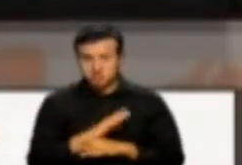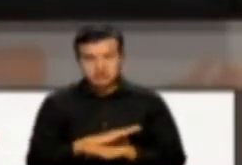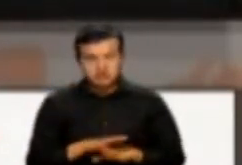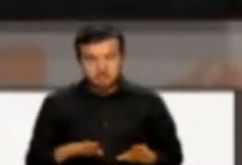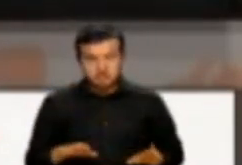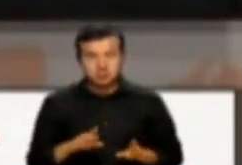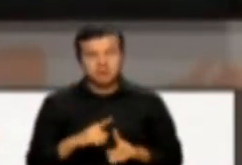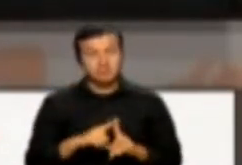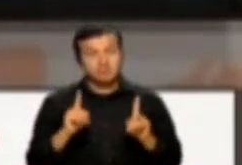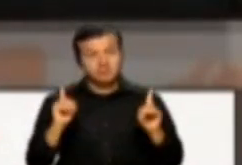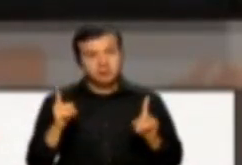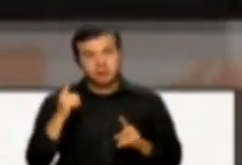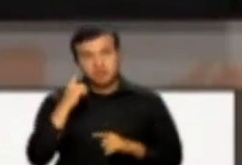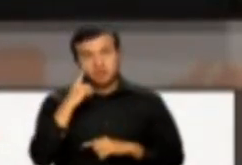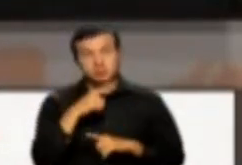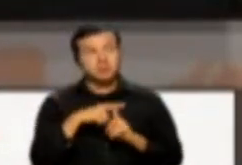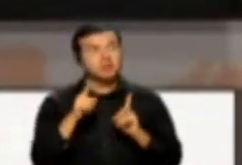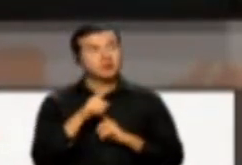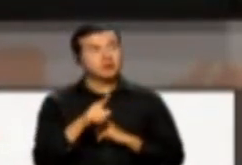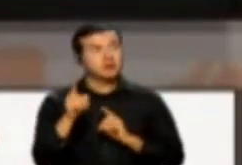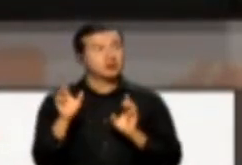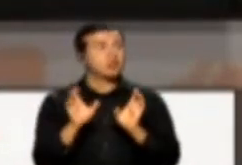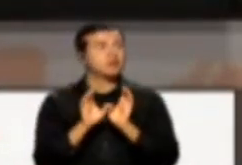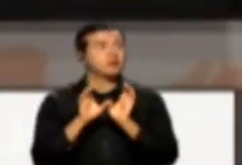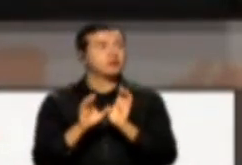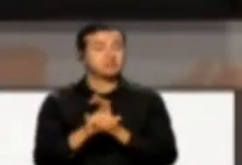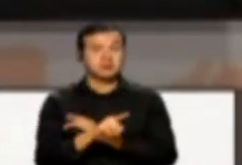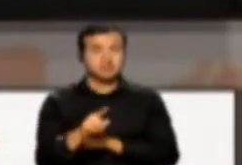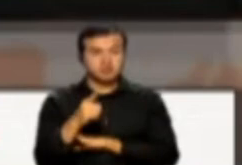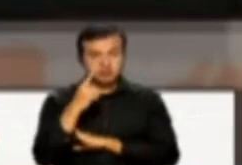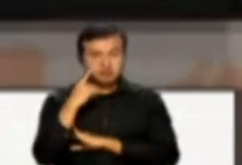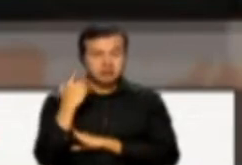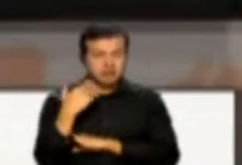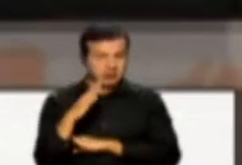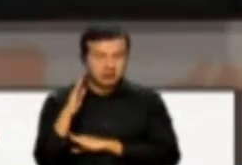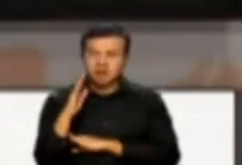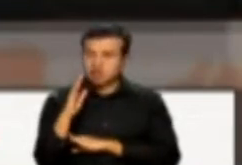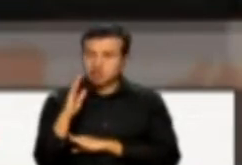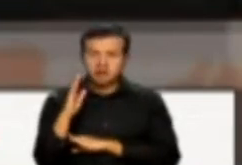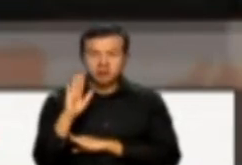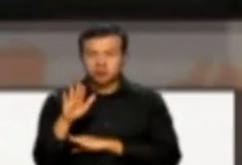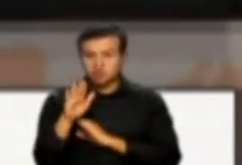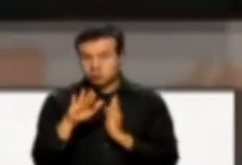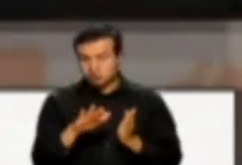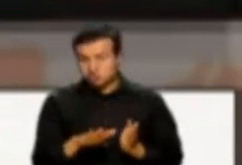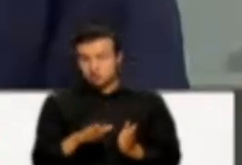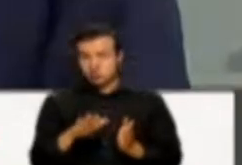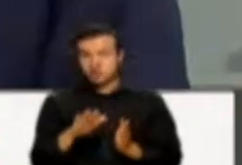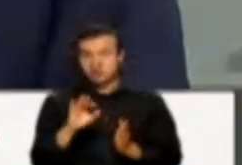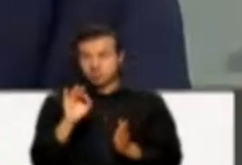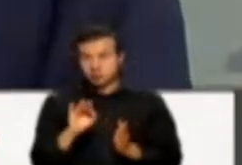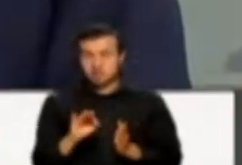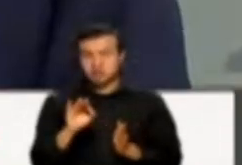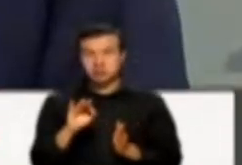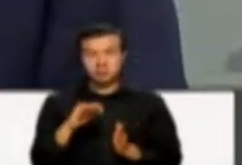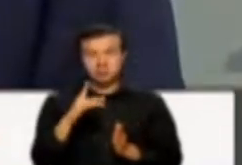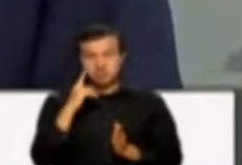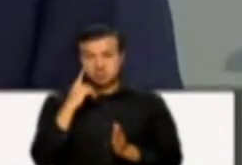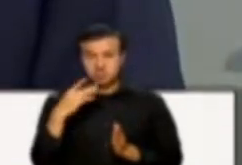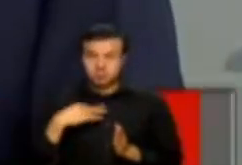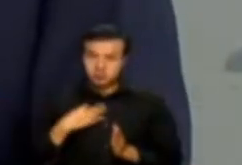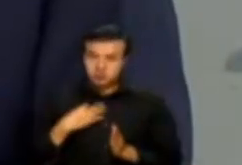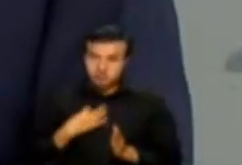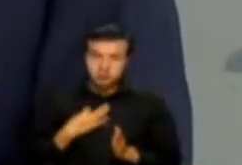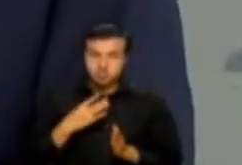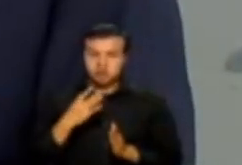sin embargo se ha podido certificar de que ya es irreversible su muerte encefálica ahora tienen que mediar también la voluntad